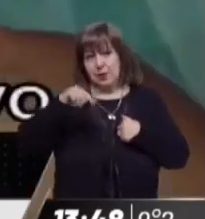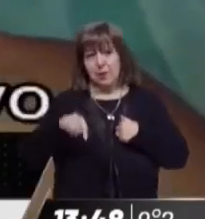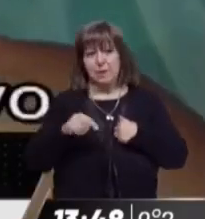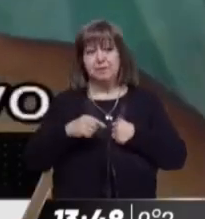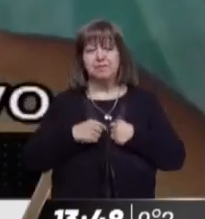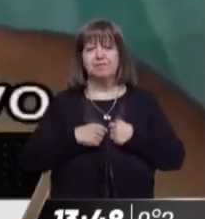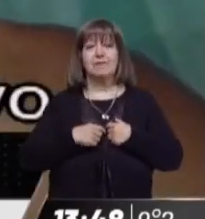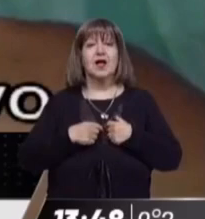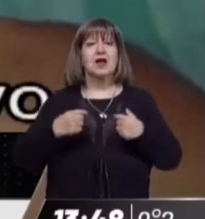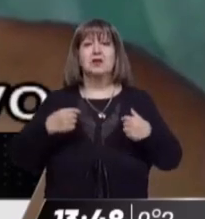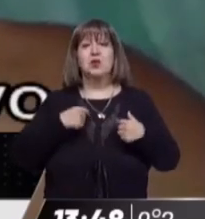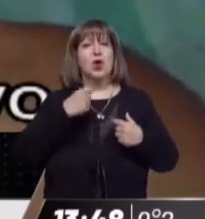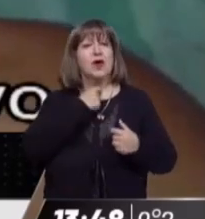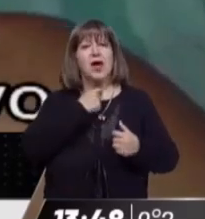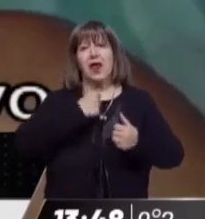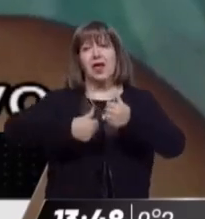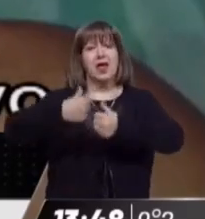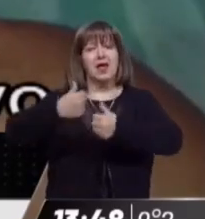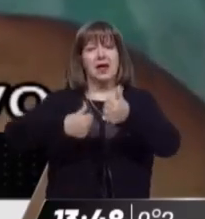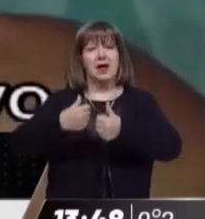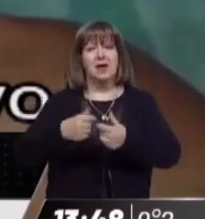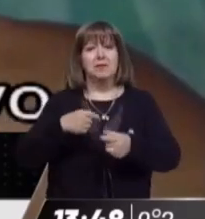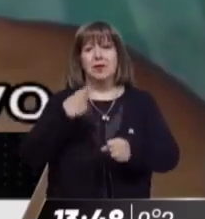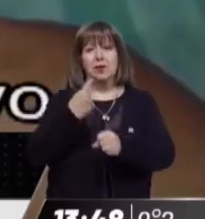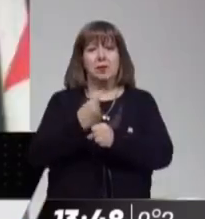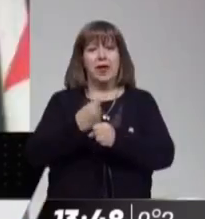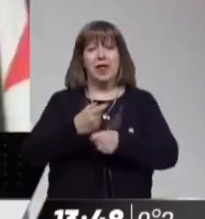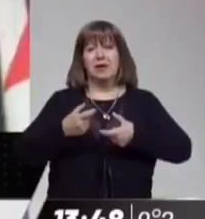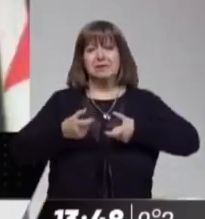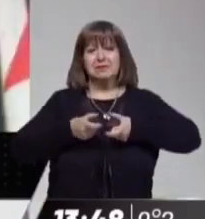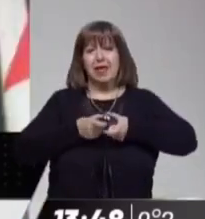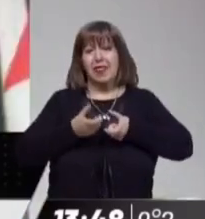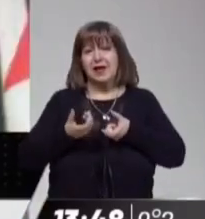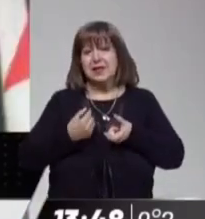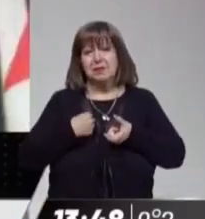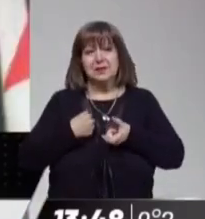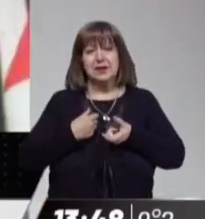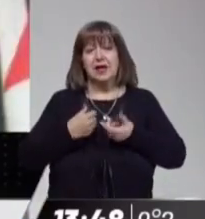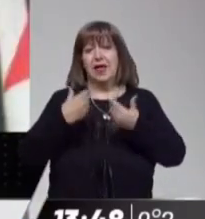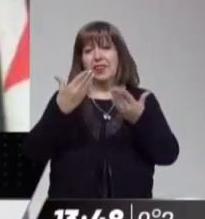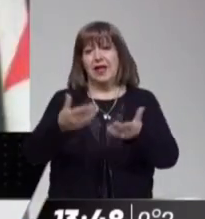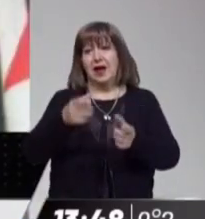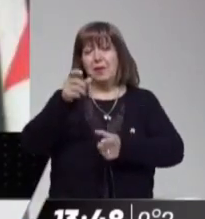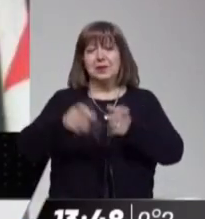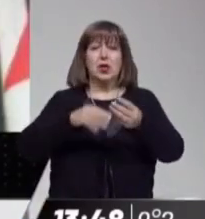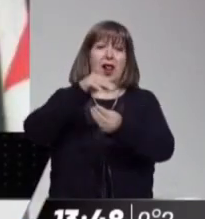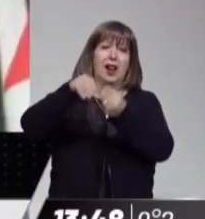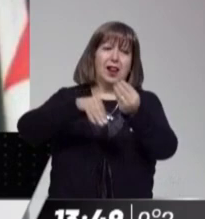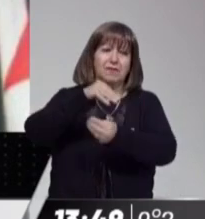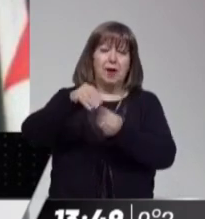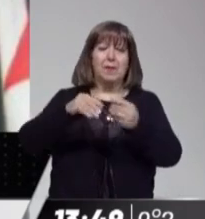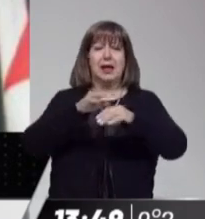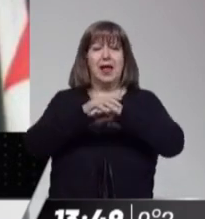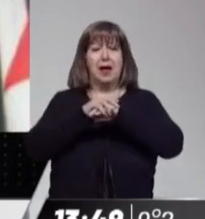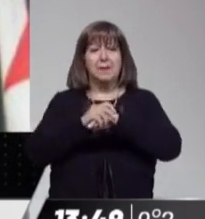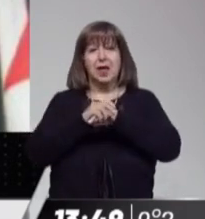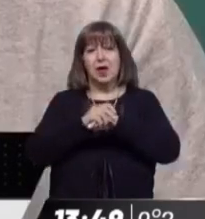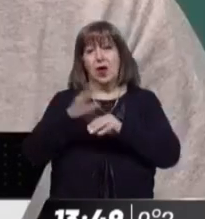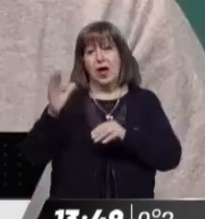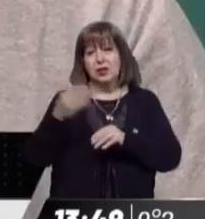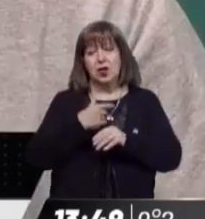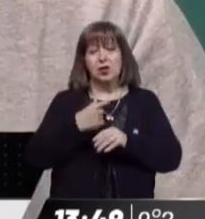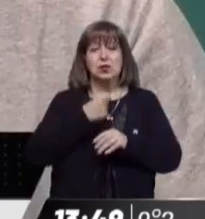llegar a la final, no se pudo, pero bueno, logré una medalla y bueno, se la dedico a toda esa gente, a mis familiares, amigos, a